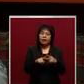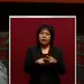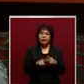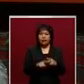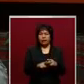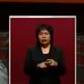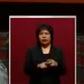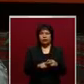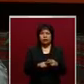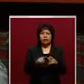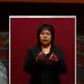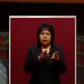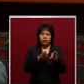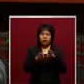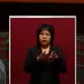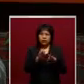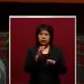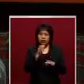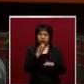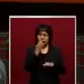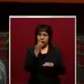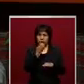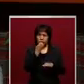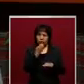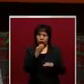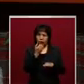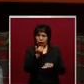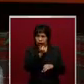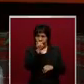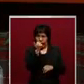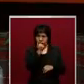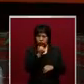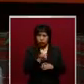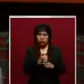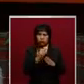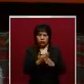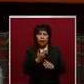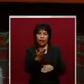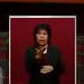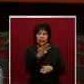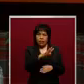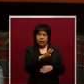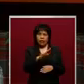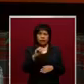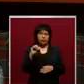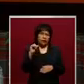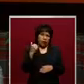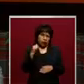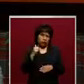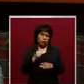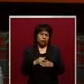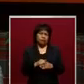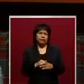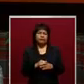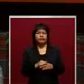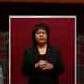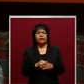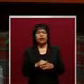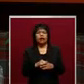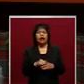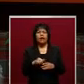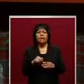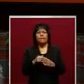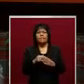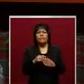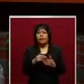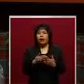clases con los alumnos está programado para el 10 de agosto. Ahora